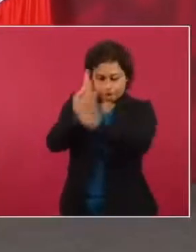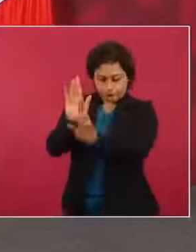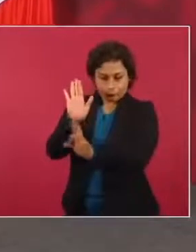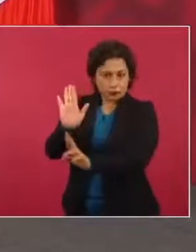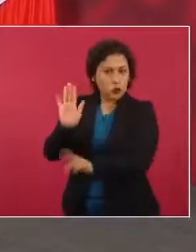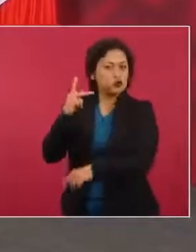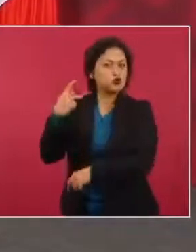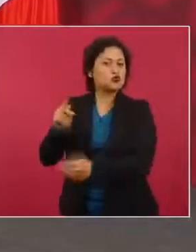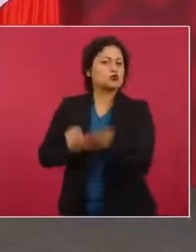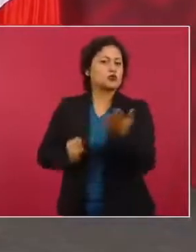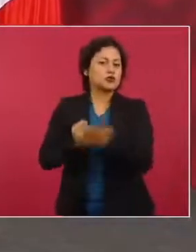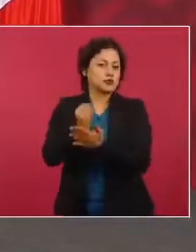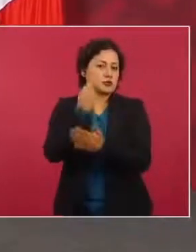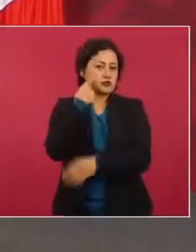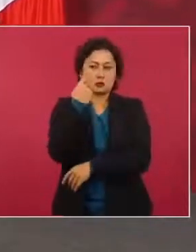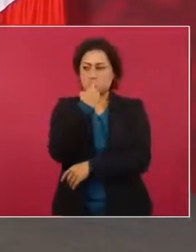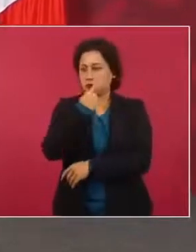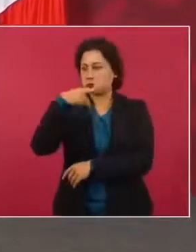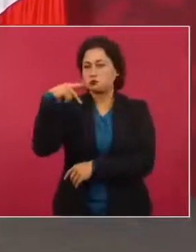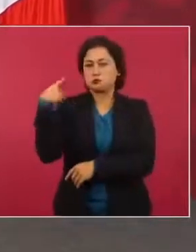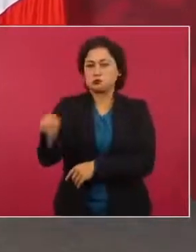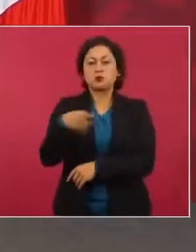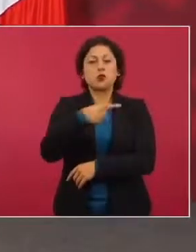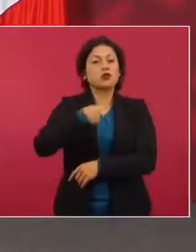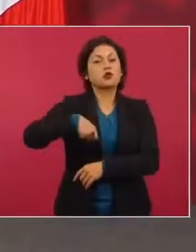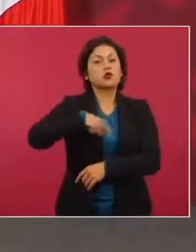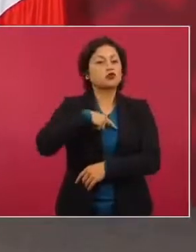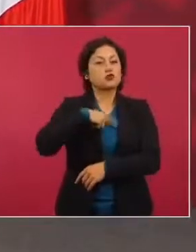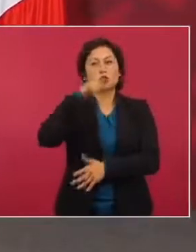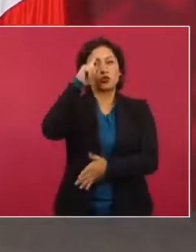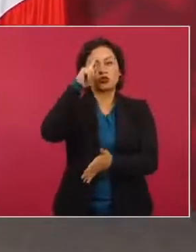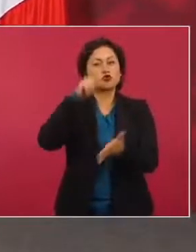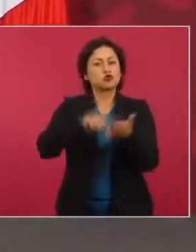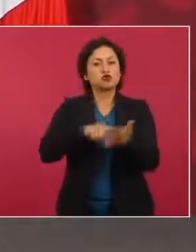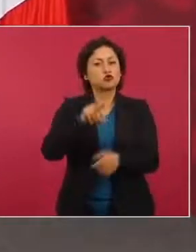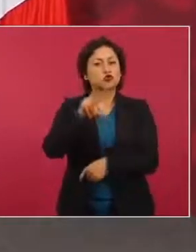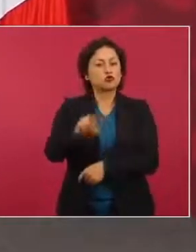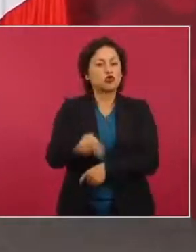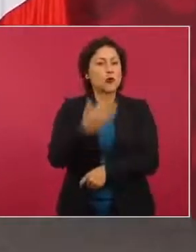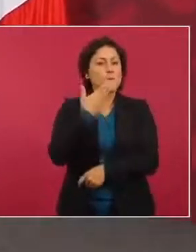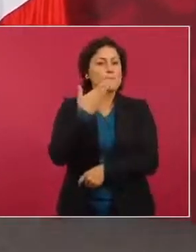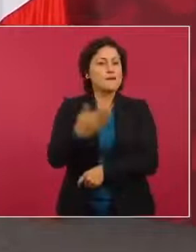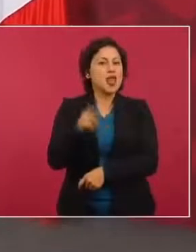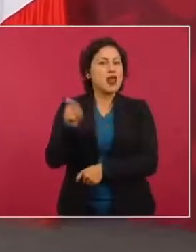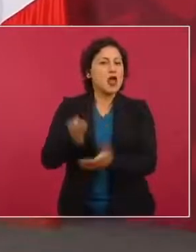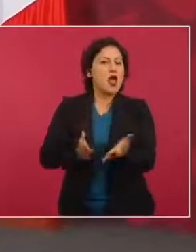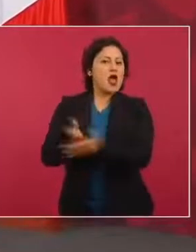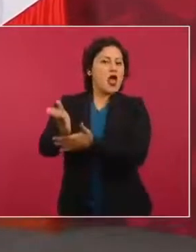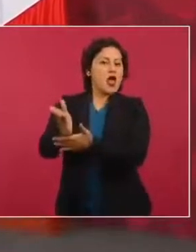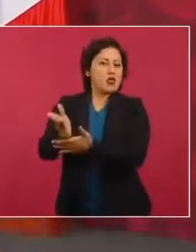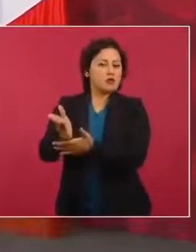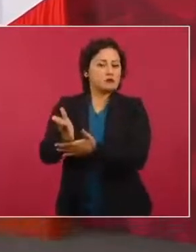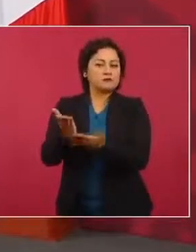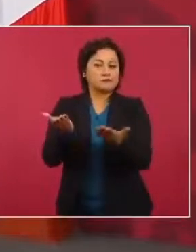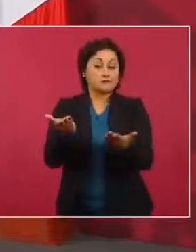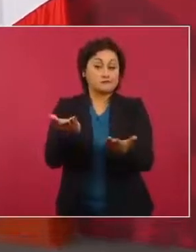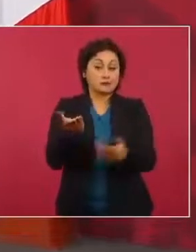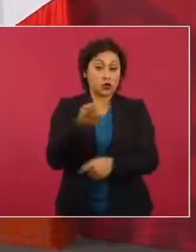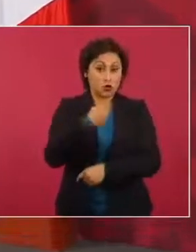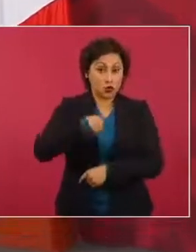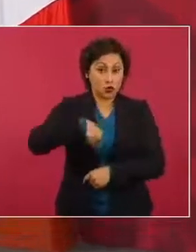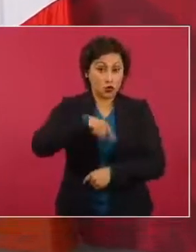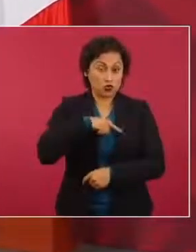no queremos invasiones, no aceptamos que un